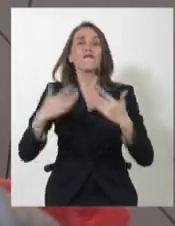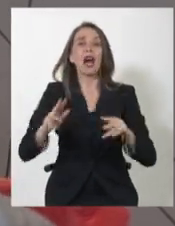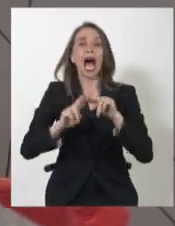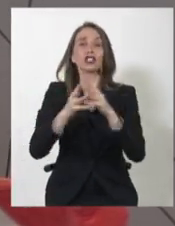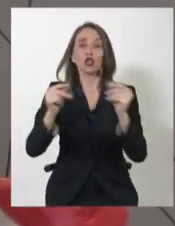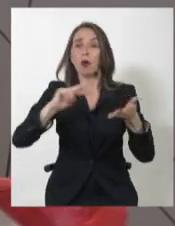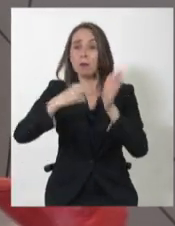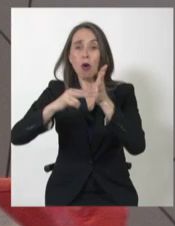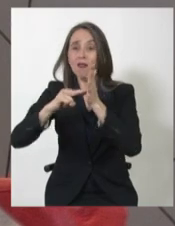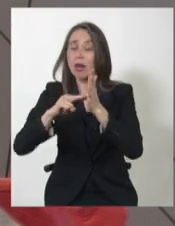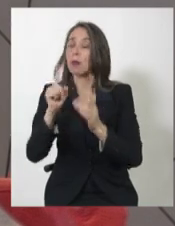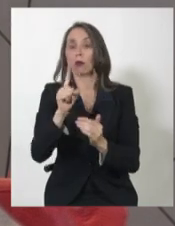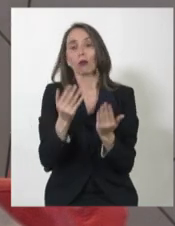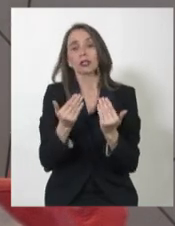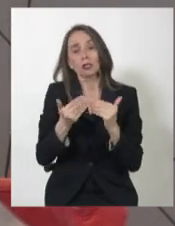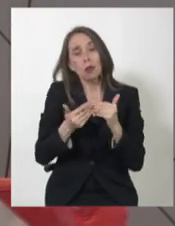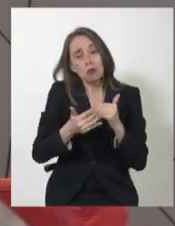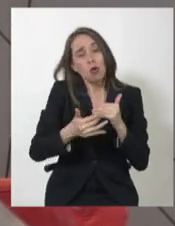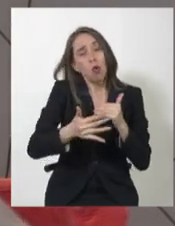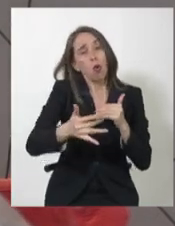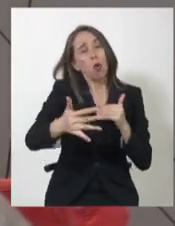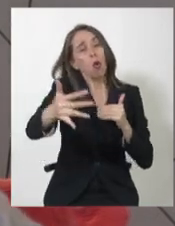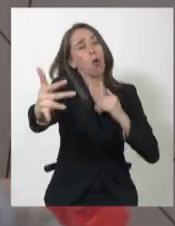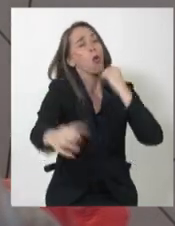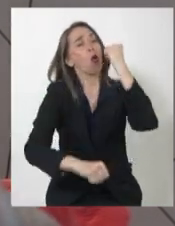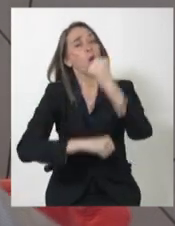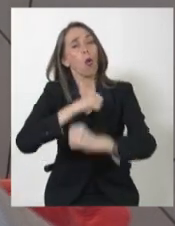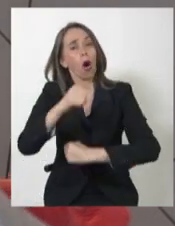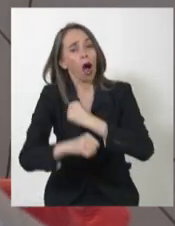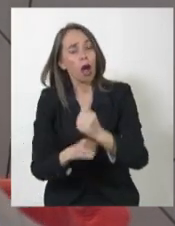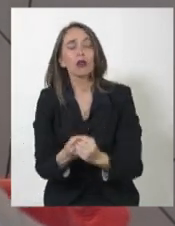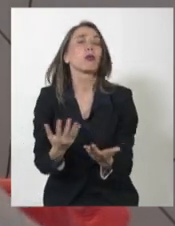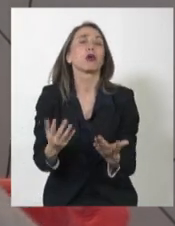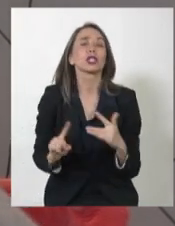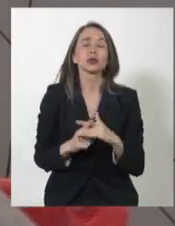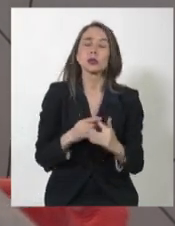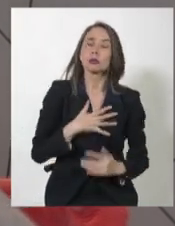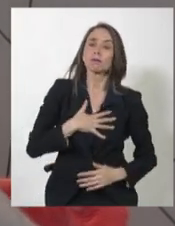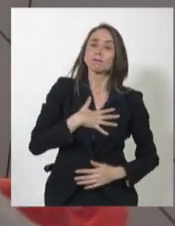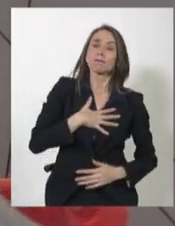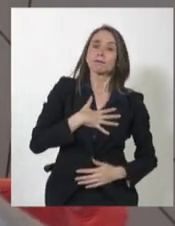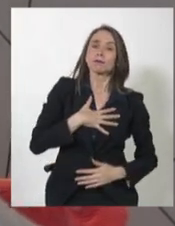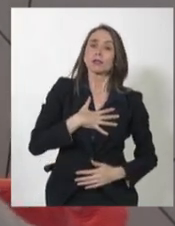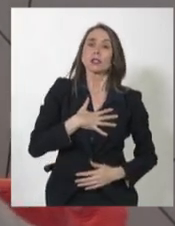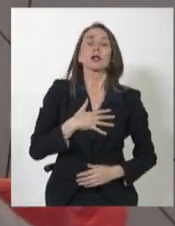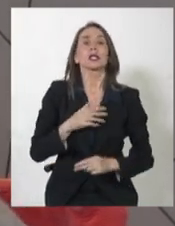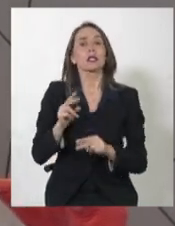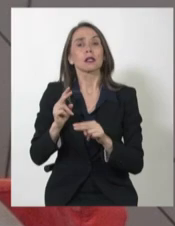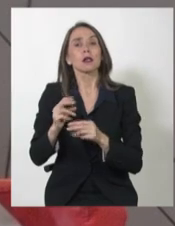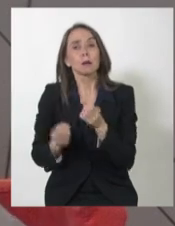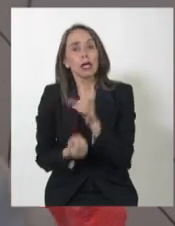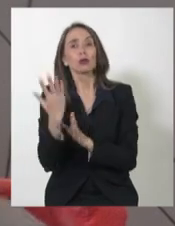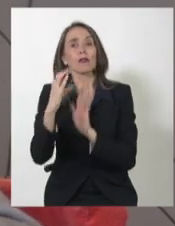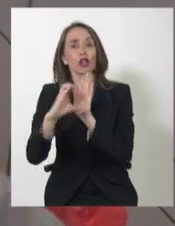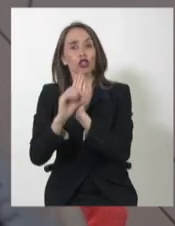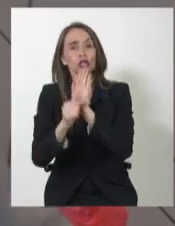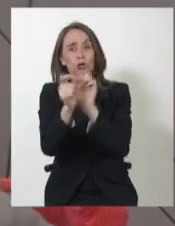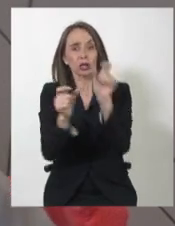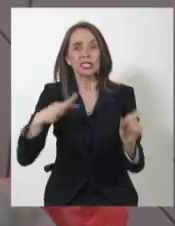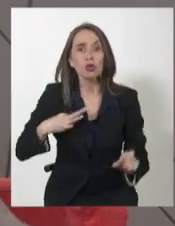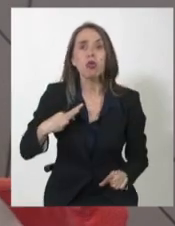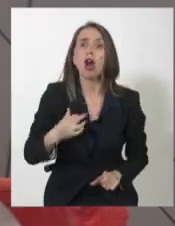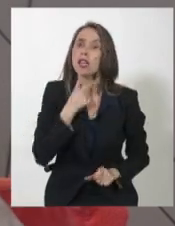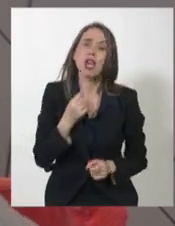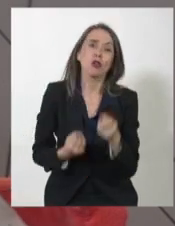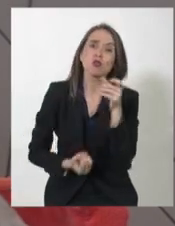Necesitamos muchos años. Bien, entonces, ¿pero por qué surge esta intuición como constituyente de parte de la ciudadanía,